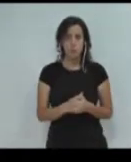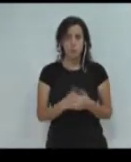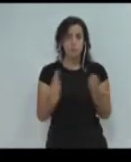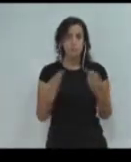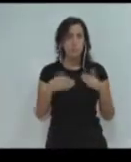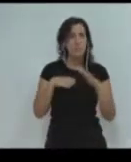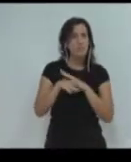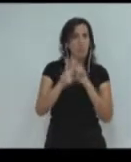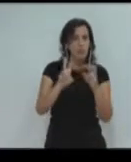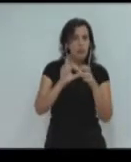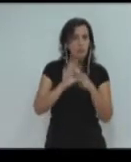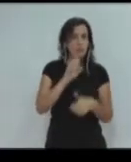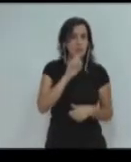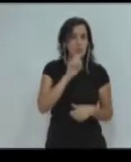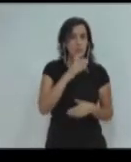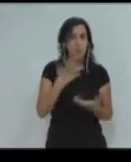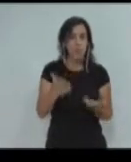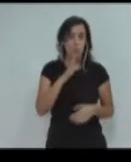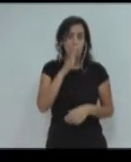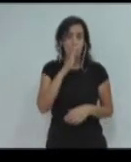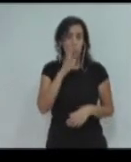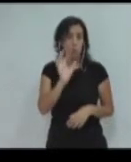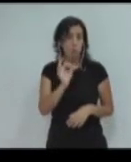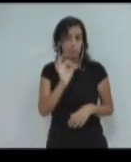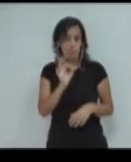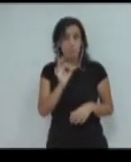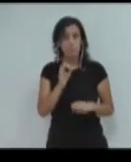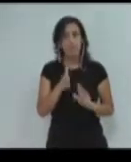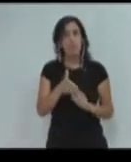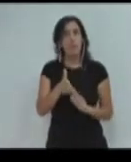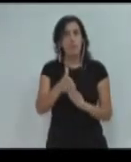la accesibilidad? Porque es verdad que esto es una tendencia, todavía